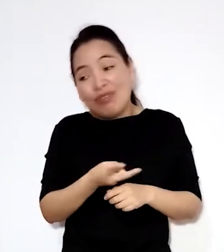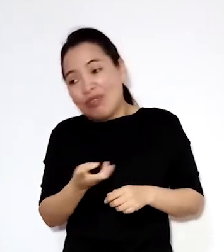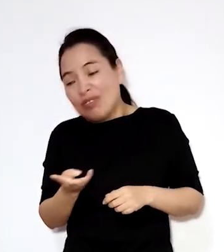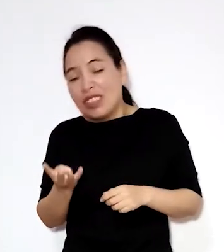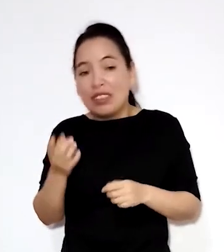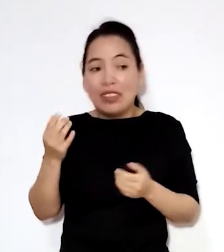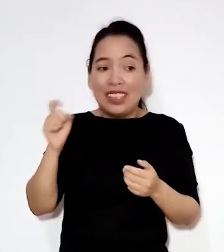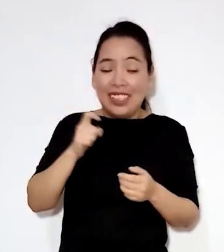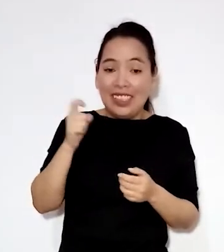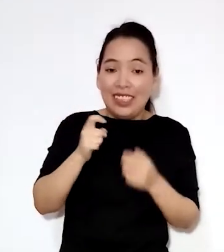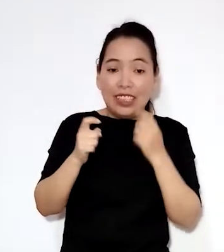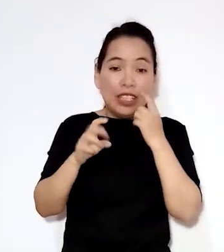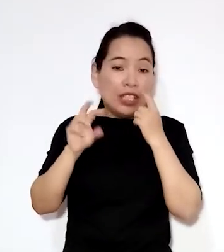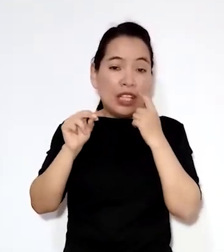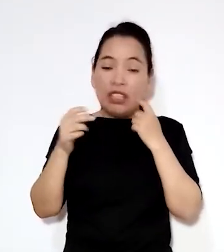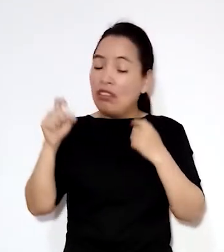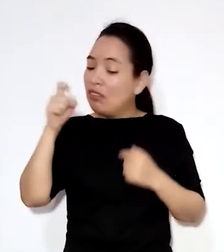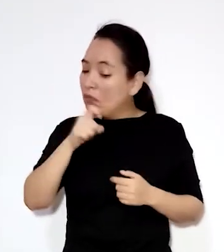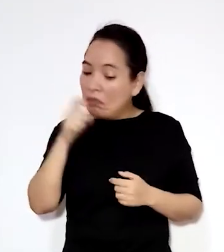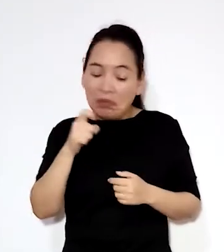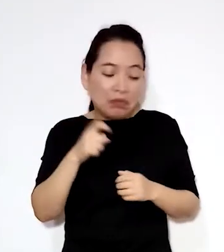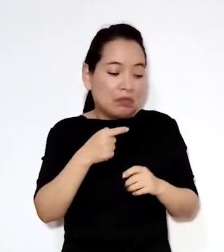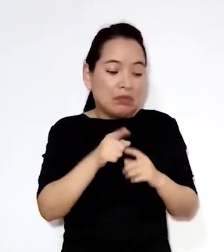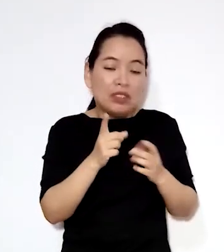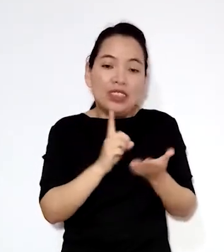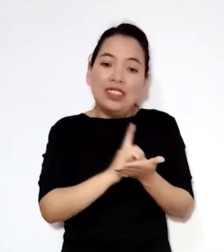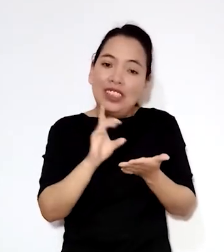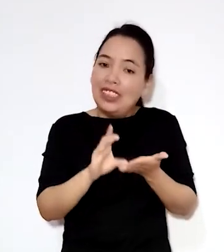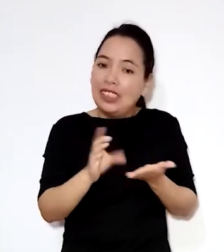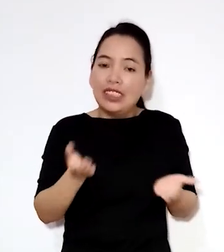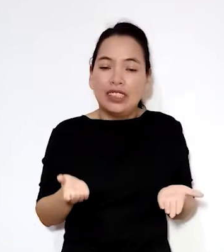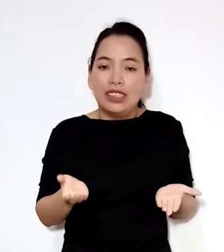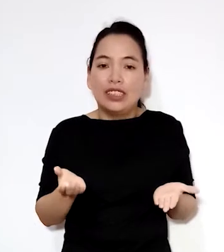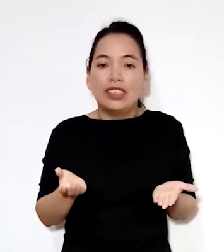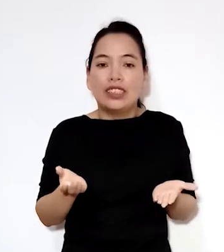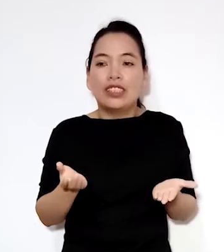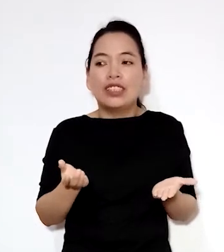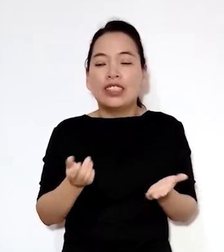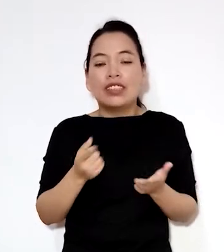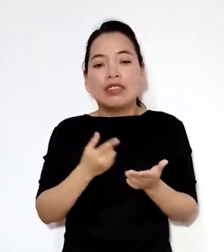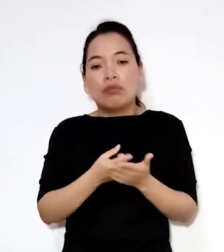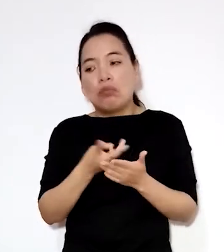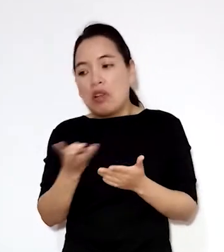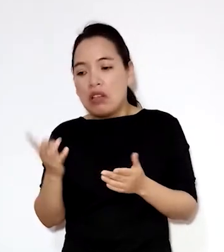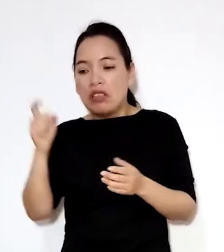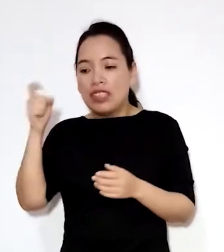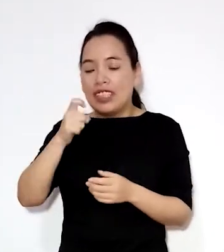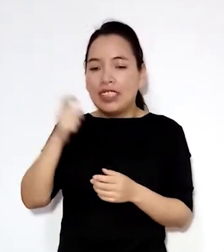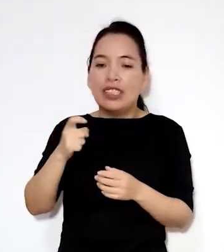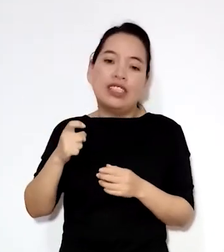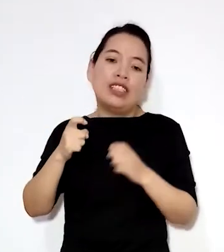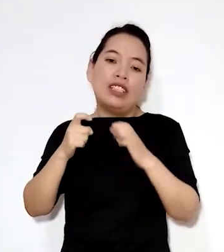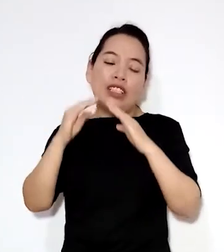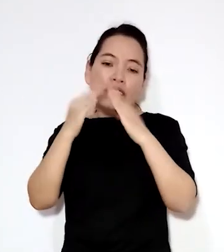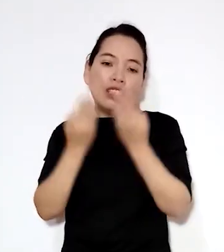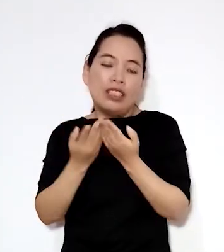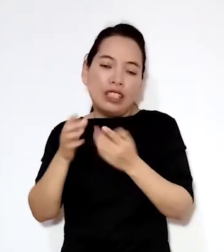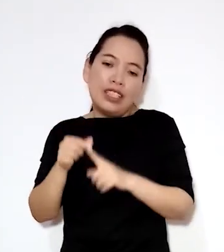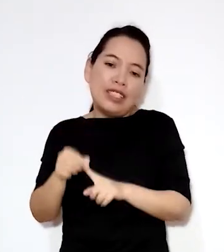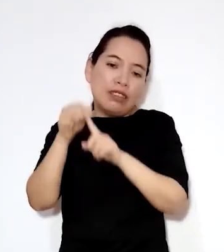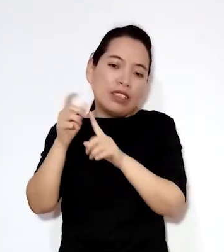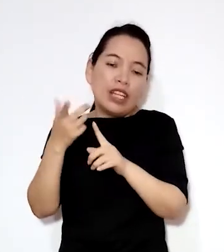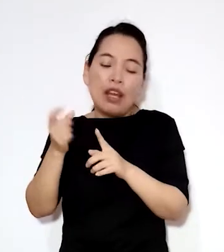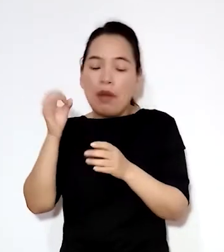las terapias específicas o para recibir los diferentes apoyos que se necesitan, incluso algunas veces apoyos que pueden ser